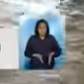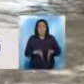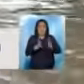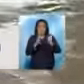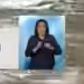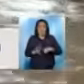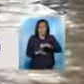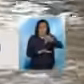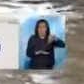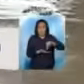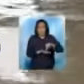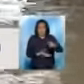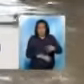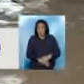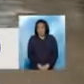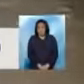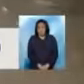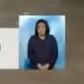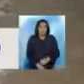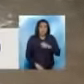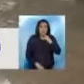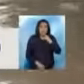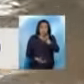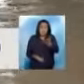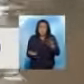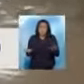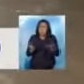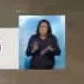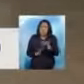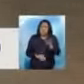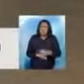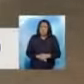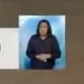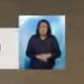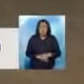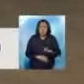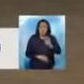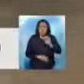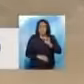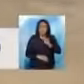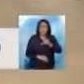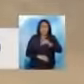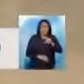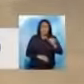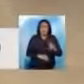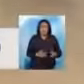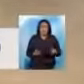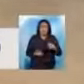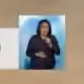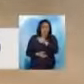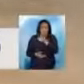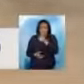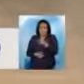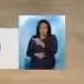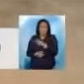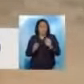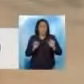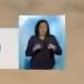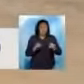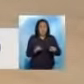de la Plaza de Armas. Señora, ¿a dónde se va? A Castilla, joven. ¿A Castilla? ¿Ahí no está inundado también, han dicho? También